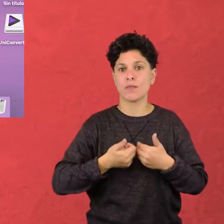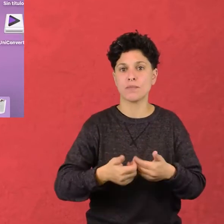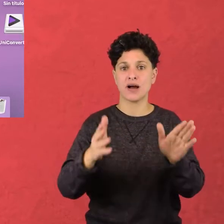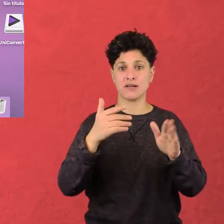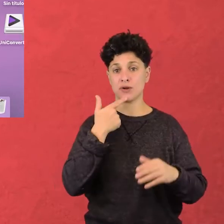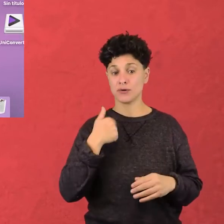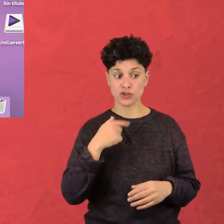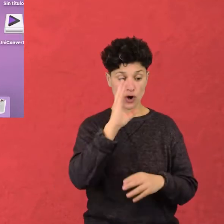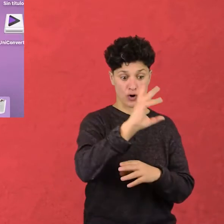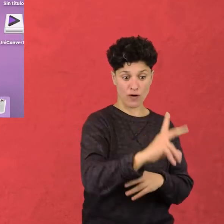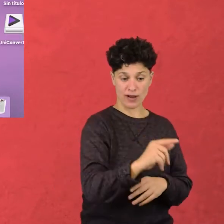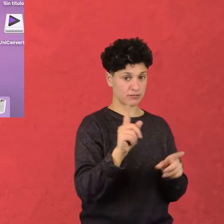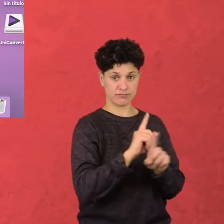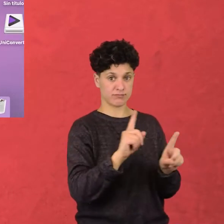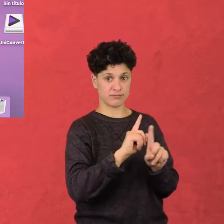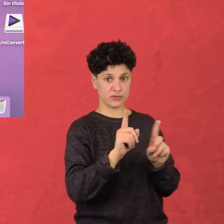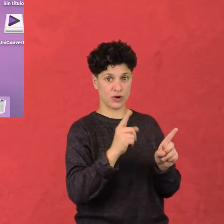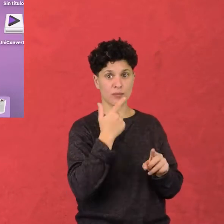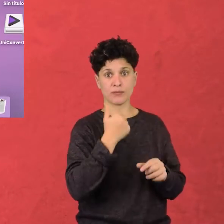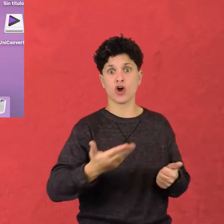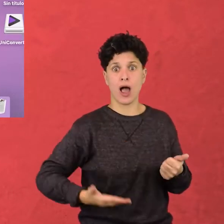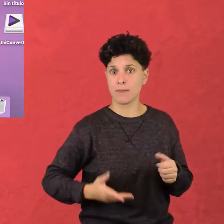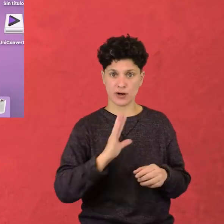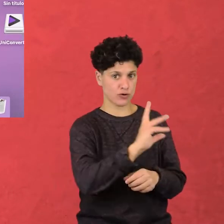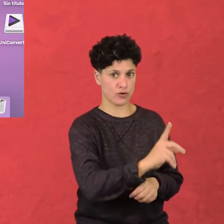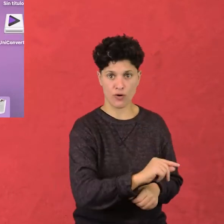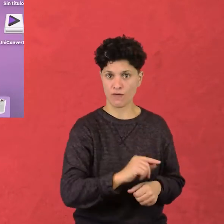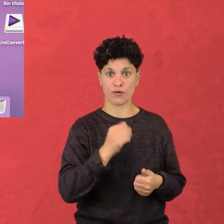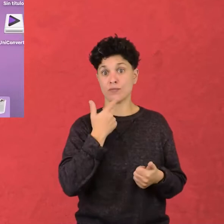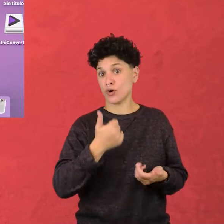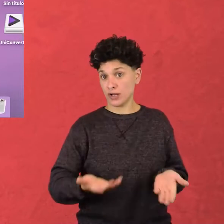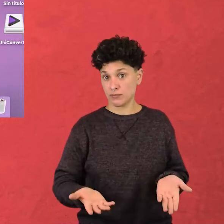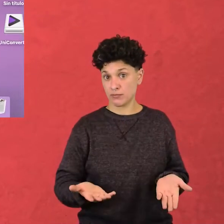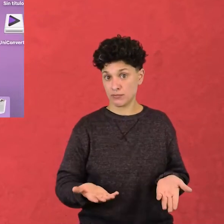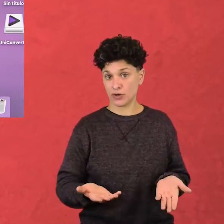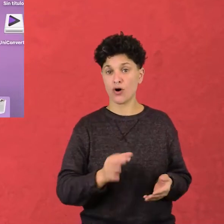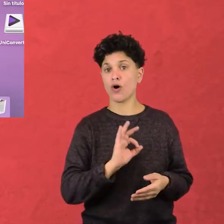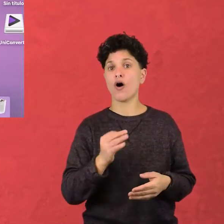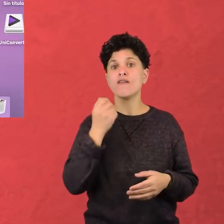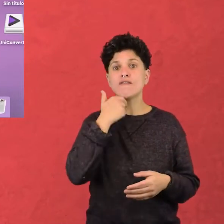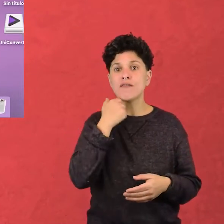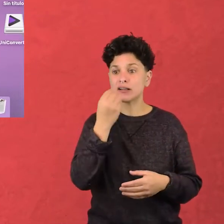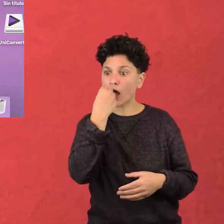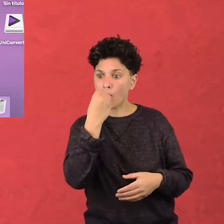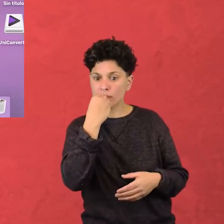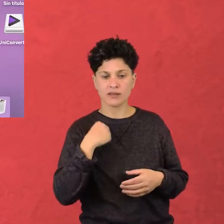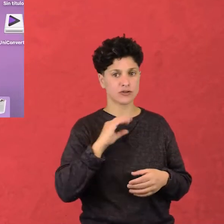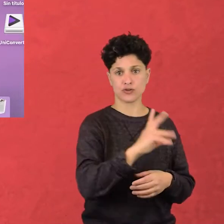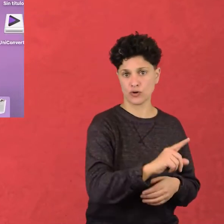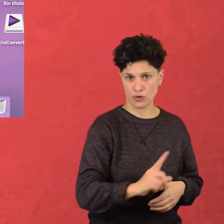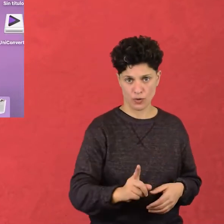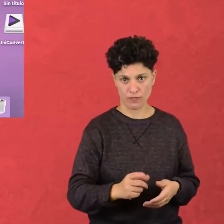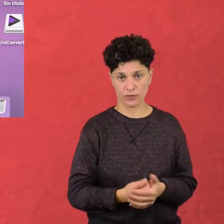una billetera con dinero y aunque tenga que alimentar a mi familia, no robo. En otros años yo he empezado el curso con